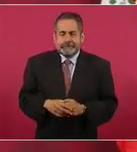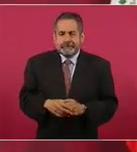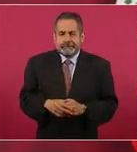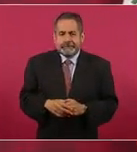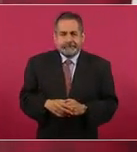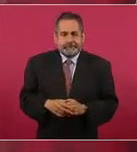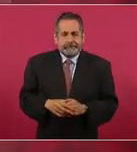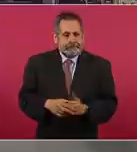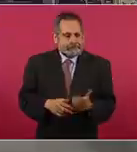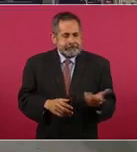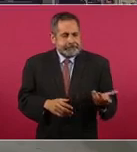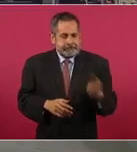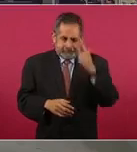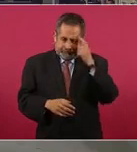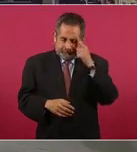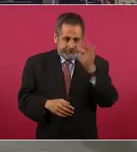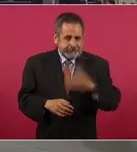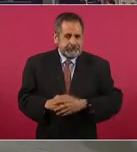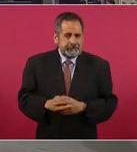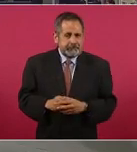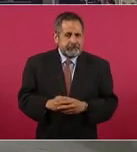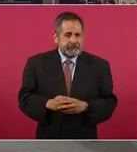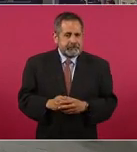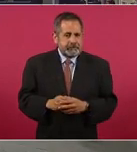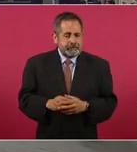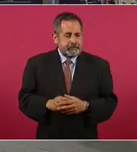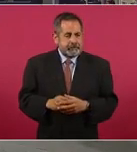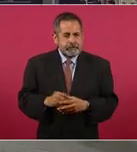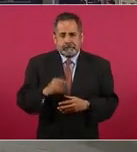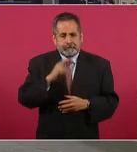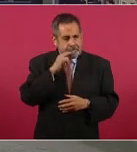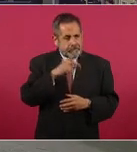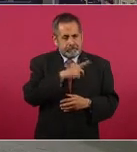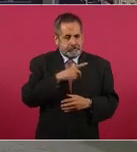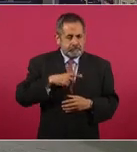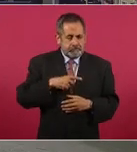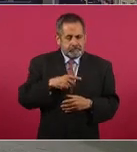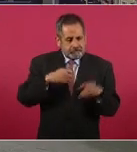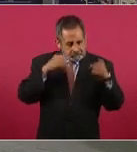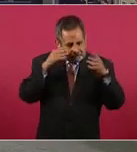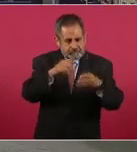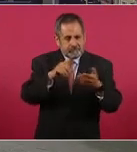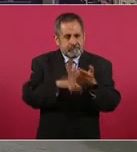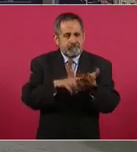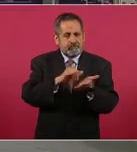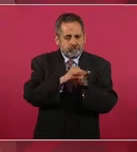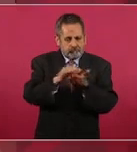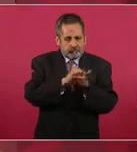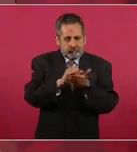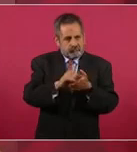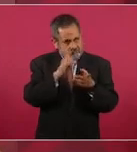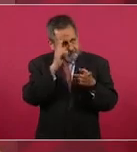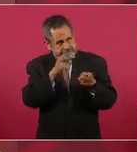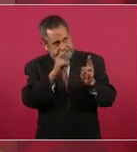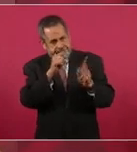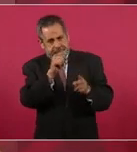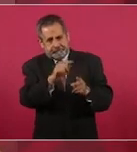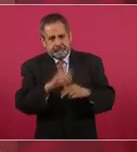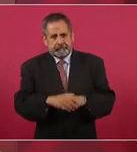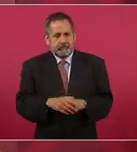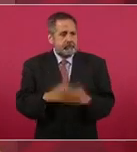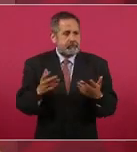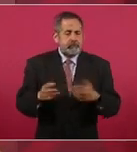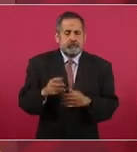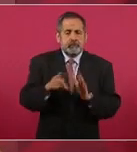que se ocupe el New York Times del asunto o el